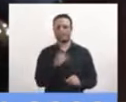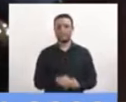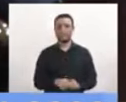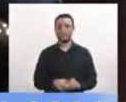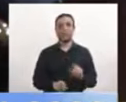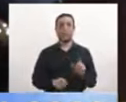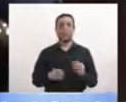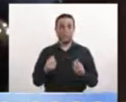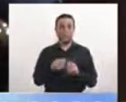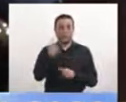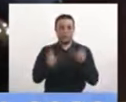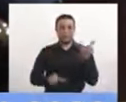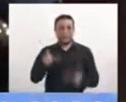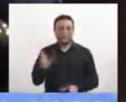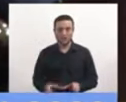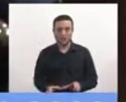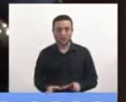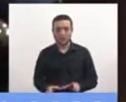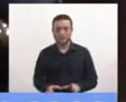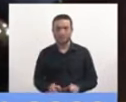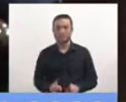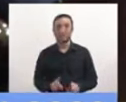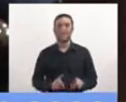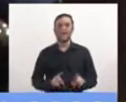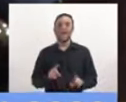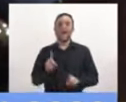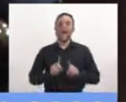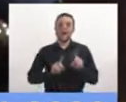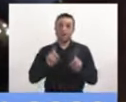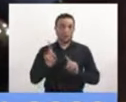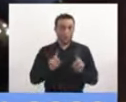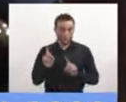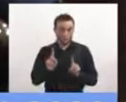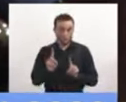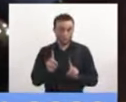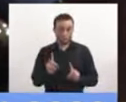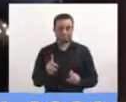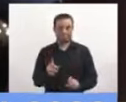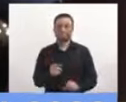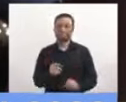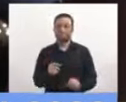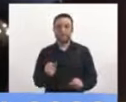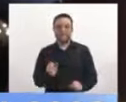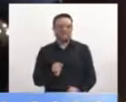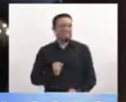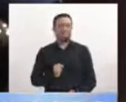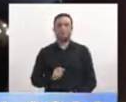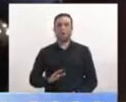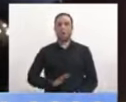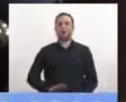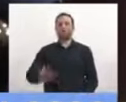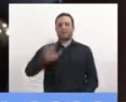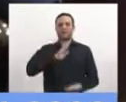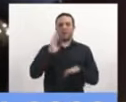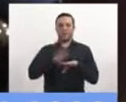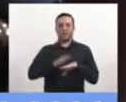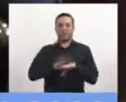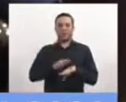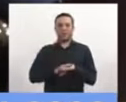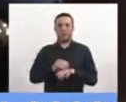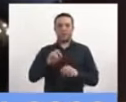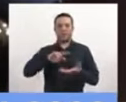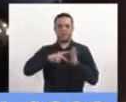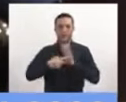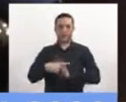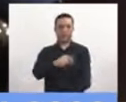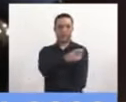¿Qué pasa con las vacunas? Que esta cultura automática del privilegio y de apropiarse del Estado está tan incorporada que no